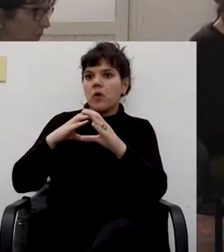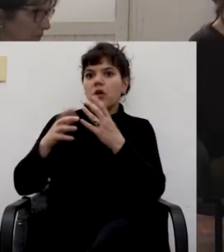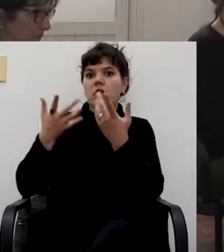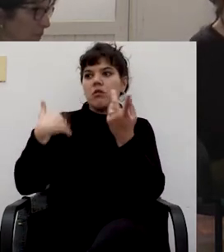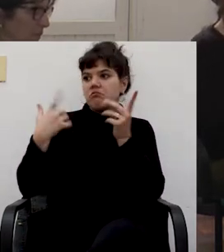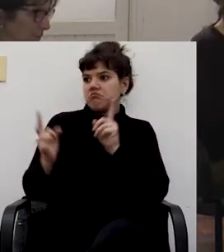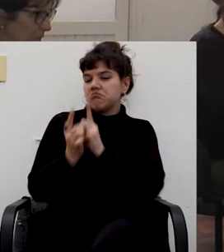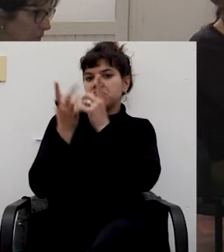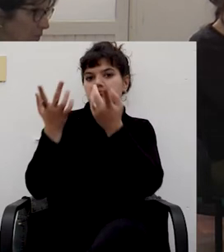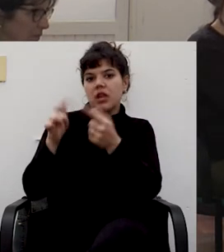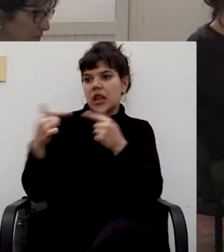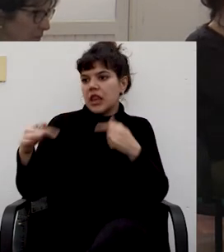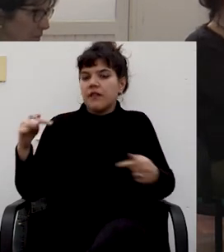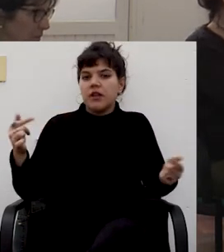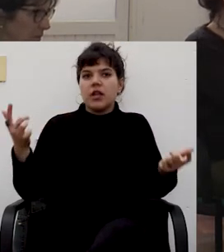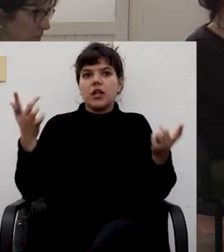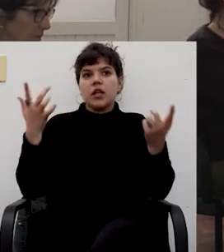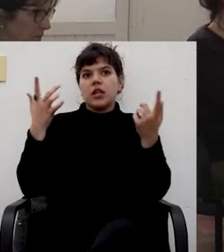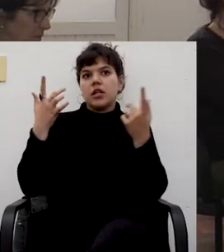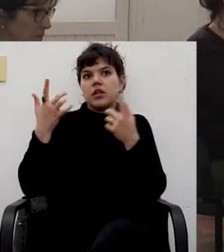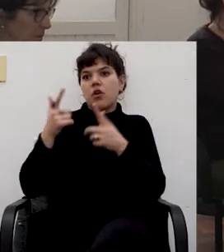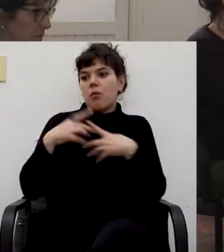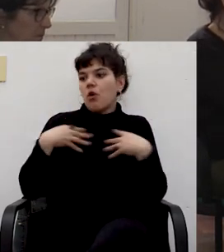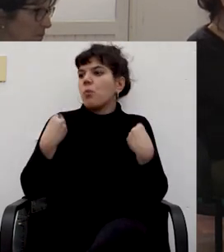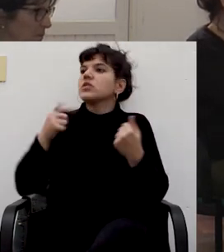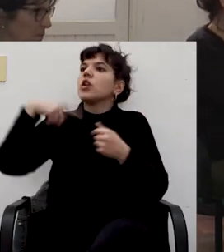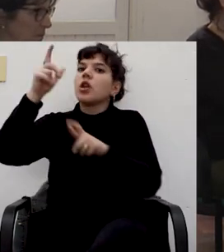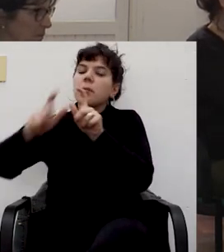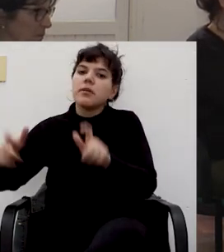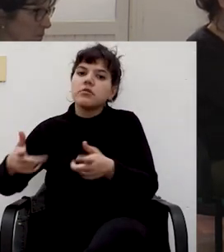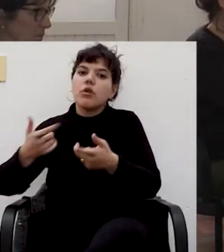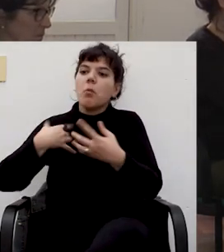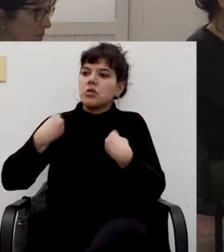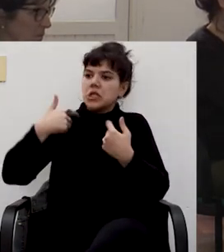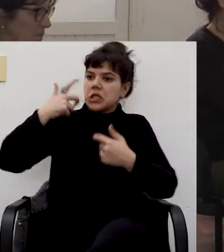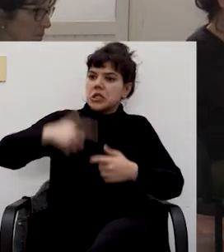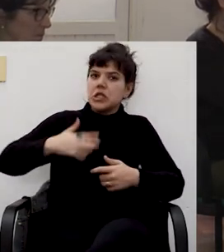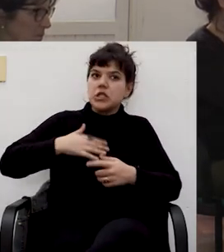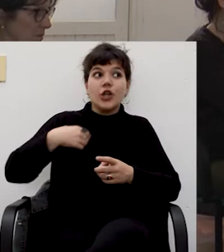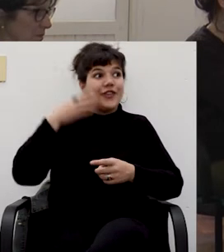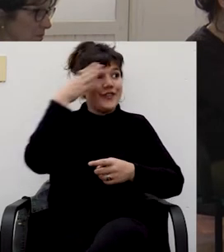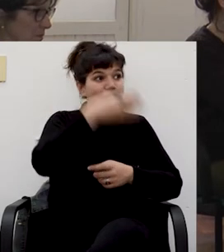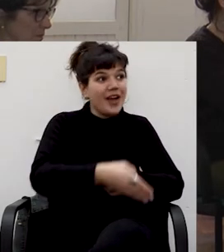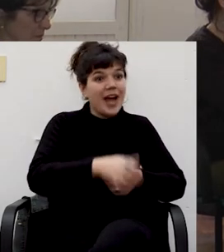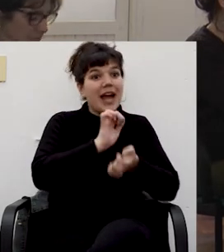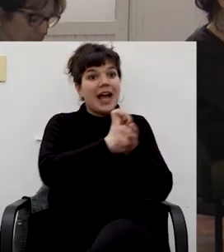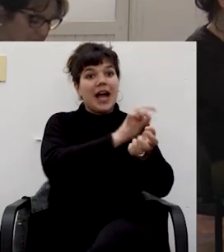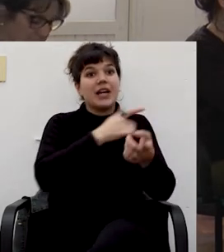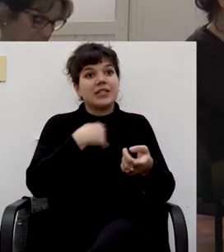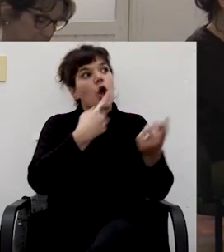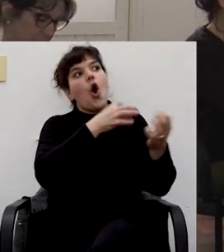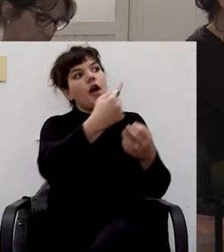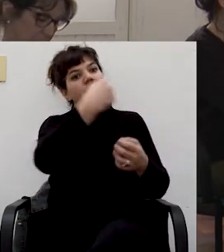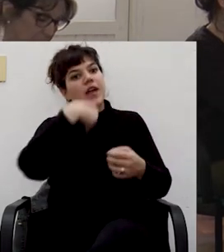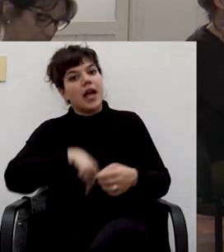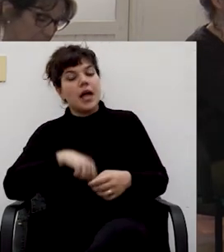encontrándonos con los diferentes sentires también, porque en realidad ir a la cárcel, que venga alguien de la cárcel, que llegue